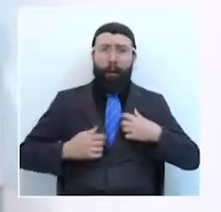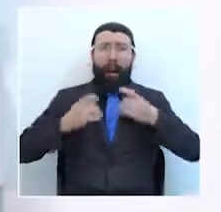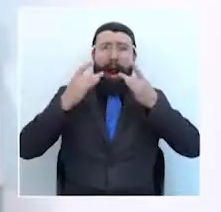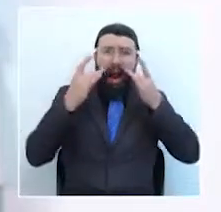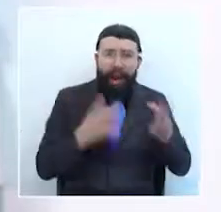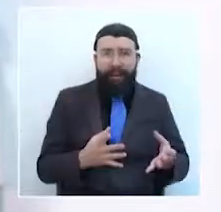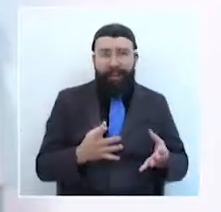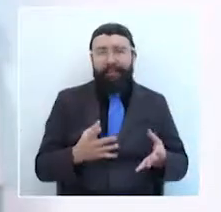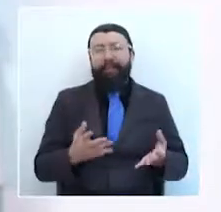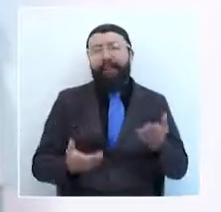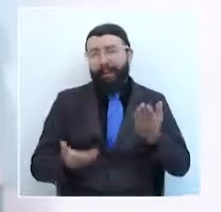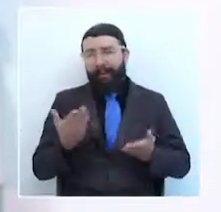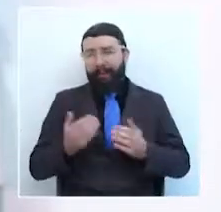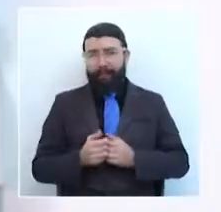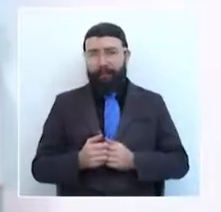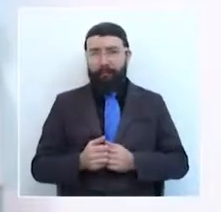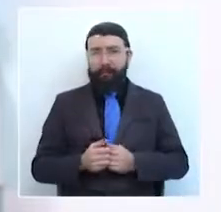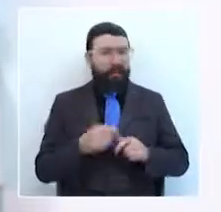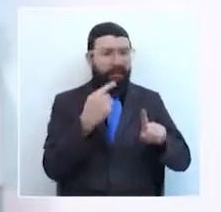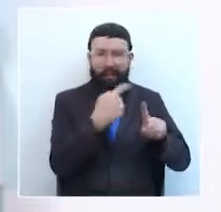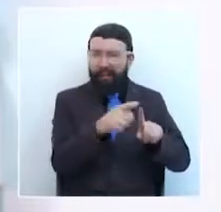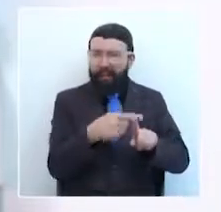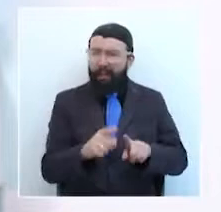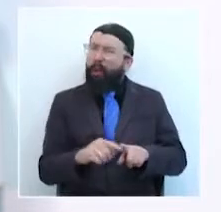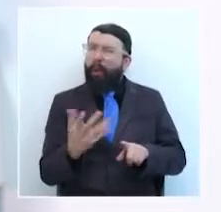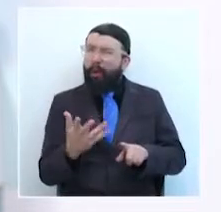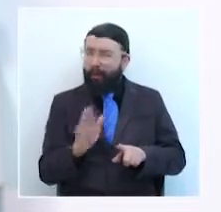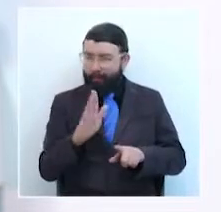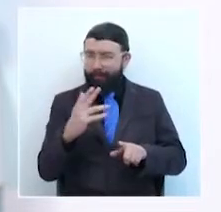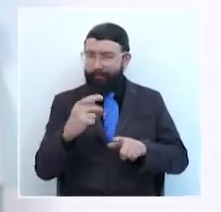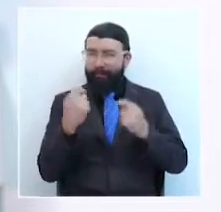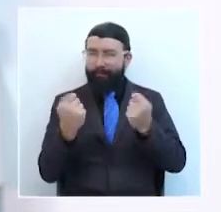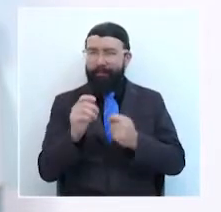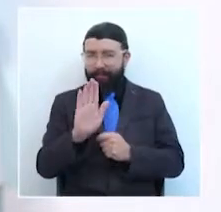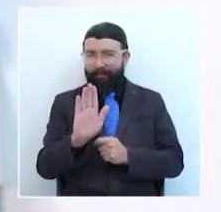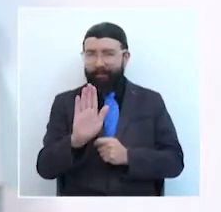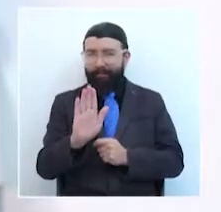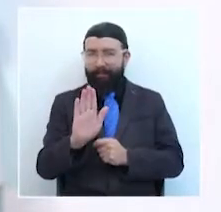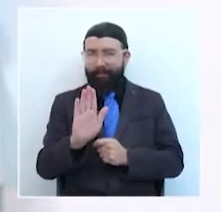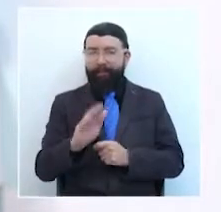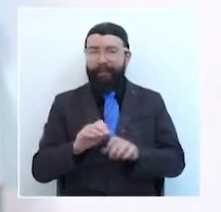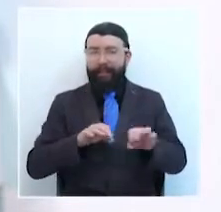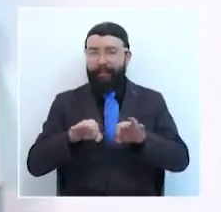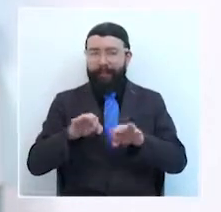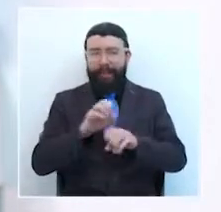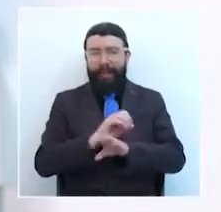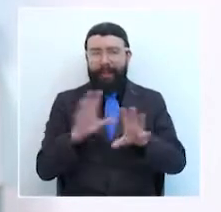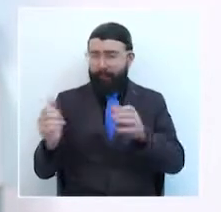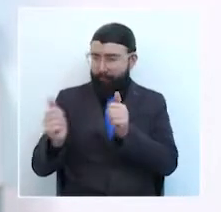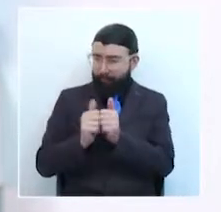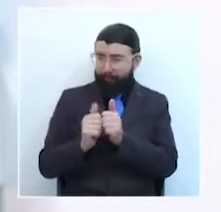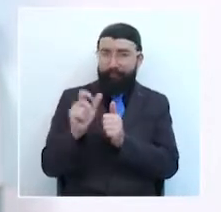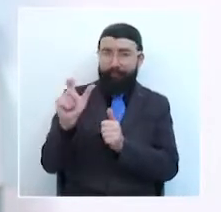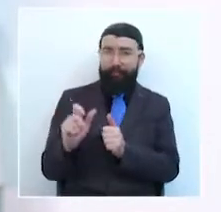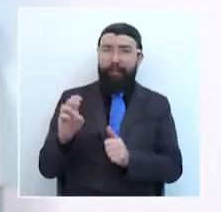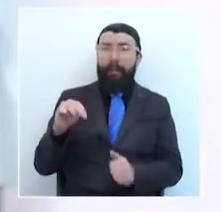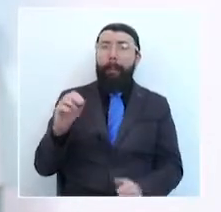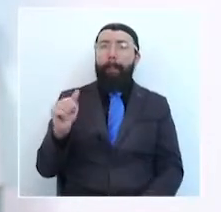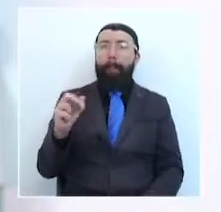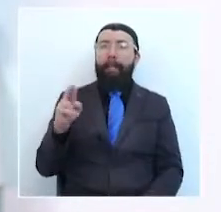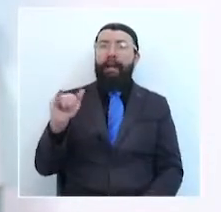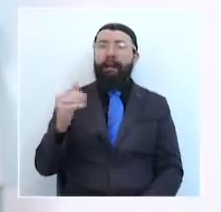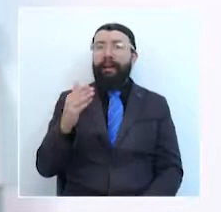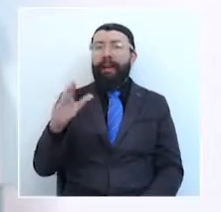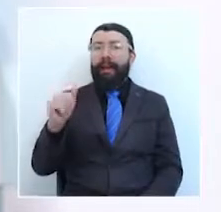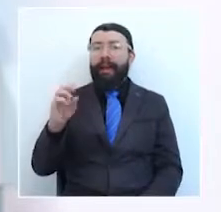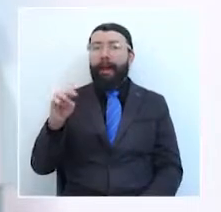tipos de fobias más adelante vamos a este primer corte de comerciales aquí en conexión vital ya volvemos con ustedes con la doctora maría camila hoyos